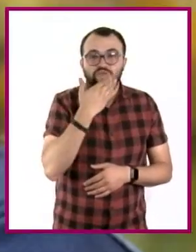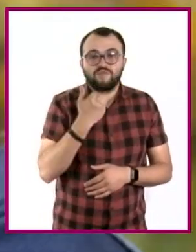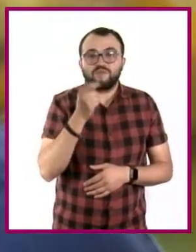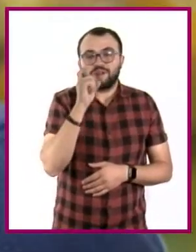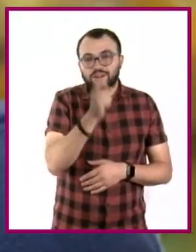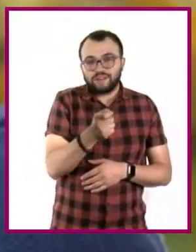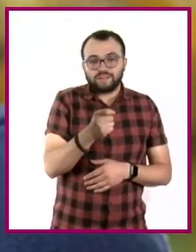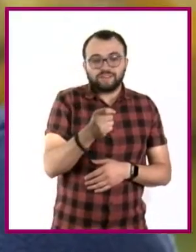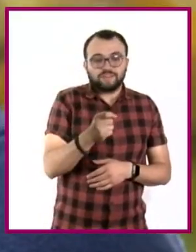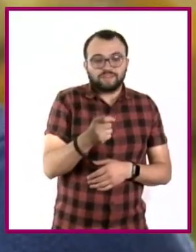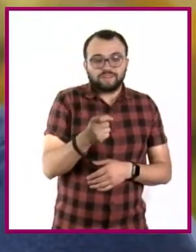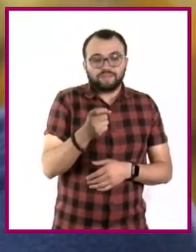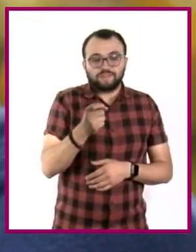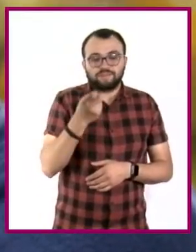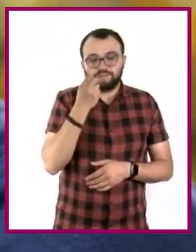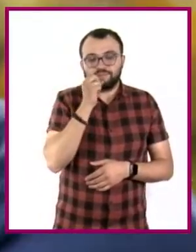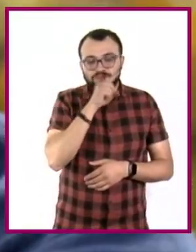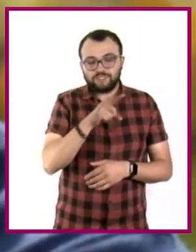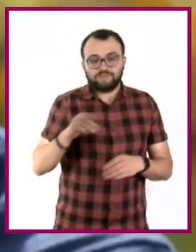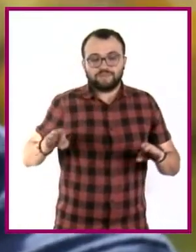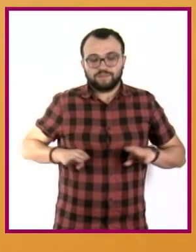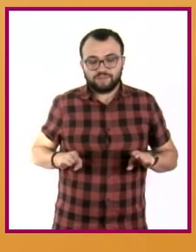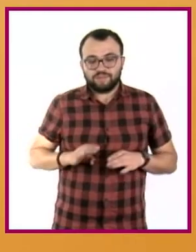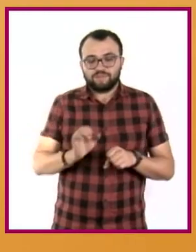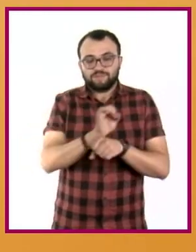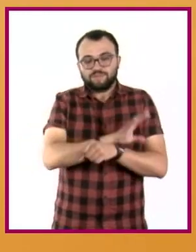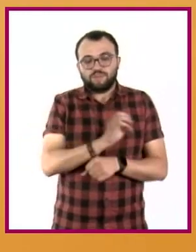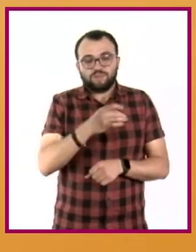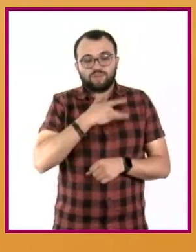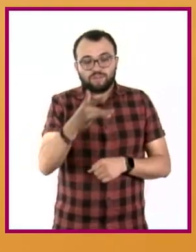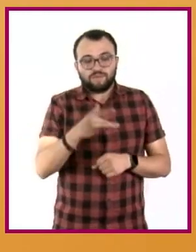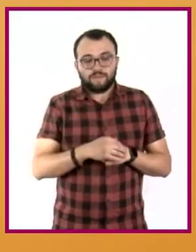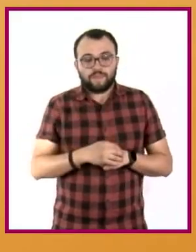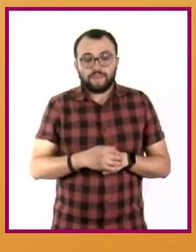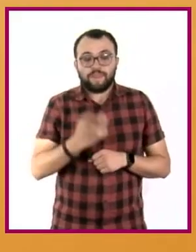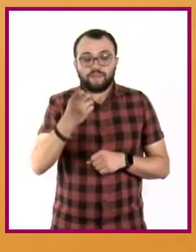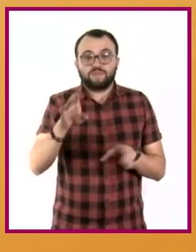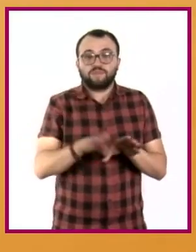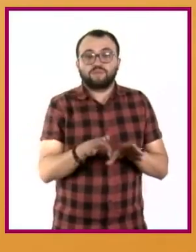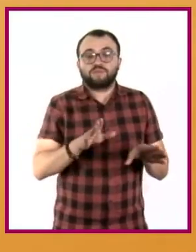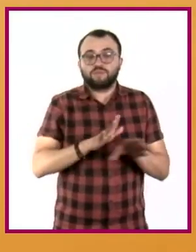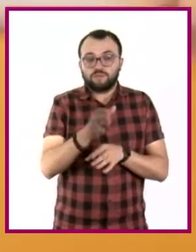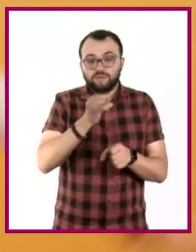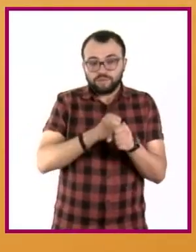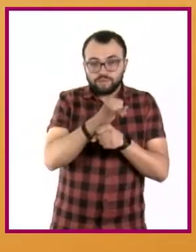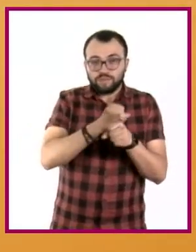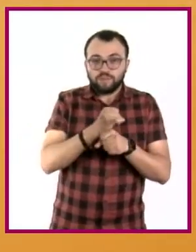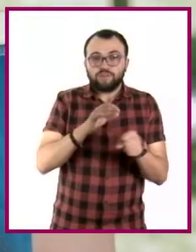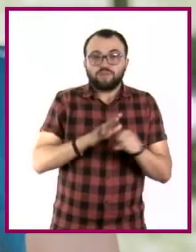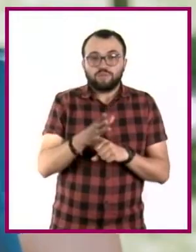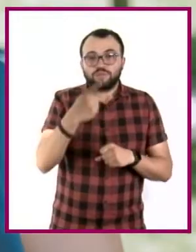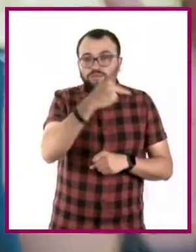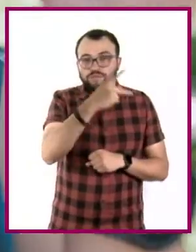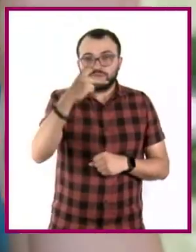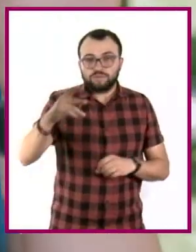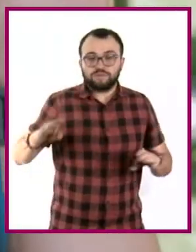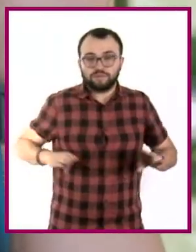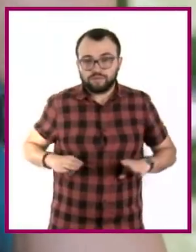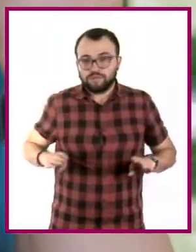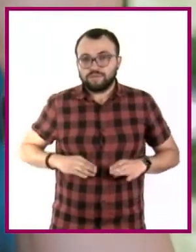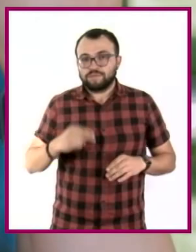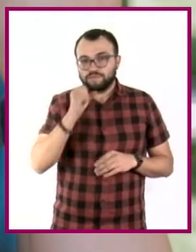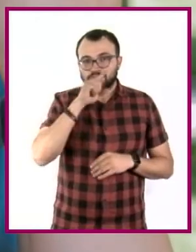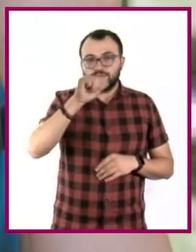afectivo. Estos aspectos se sustentan en los resultados de las investigaciones sobre actitudes y sentimientos de Albert